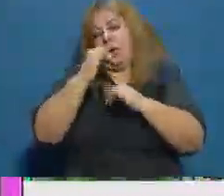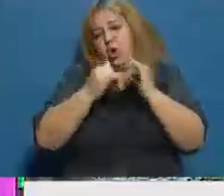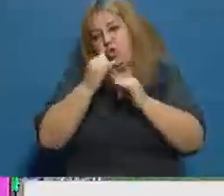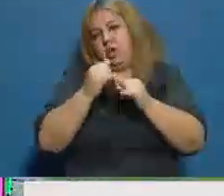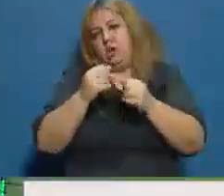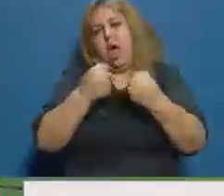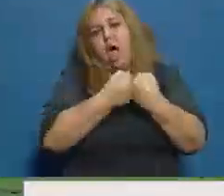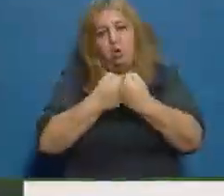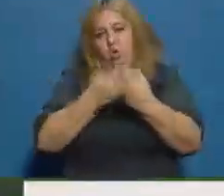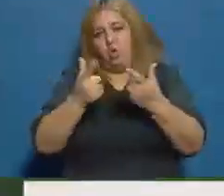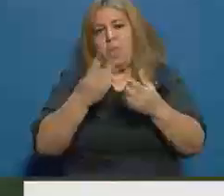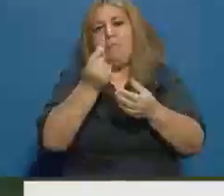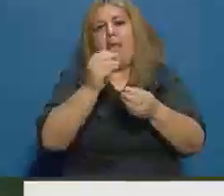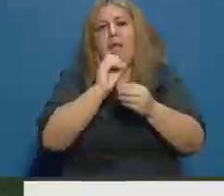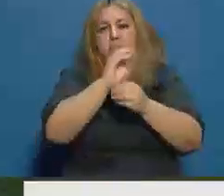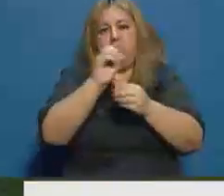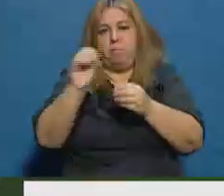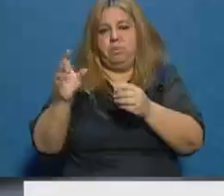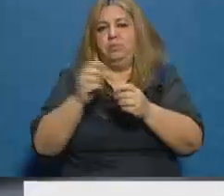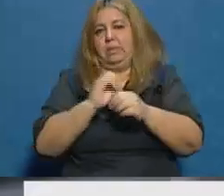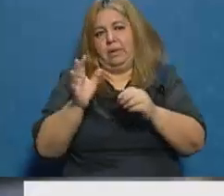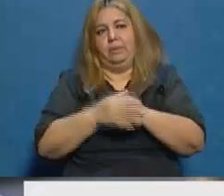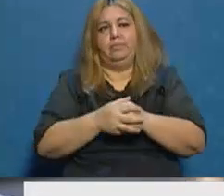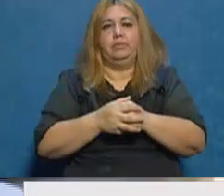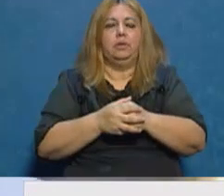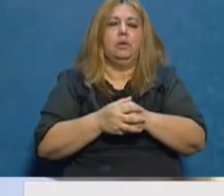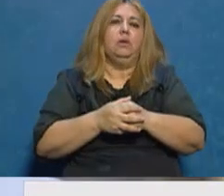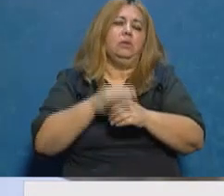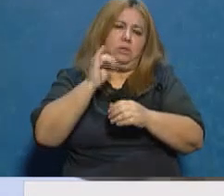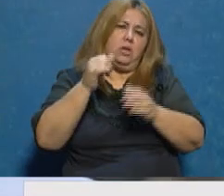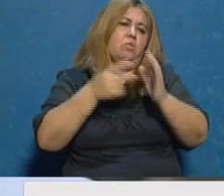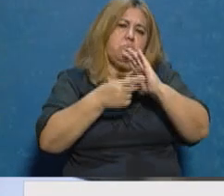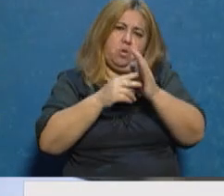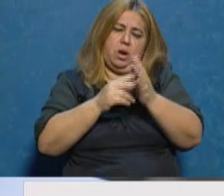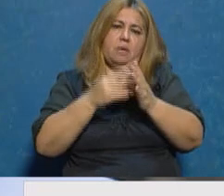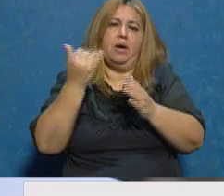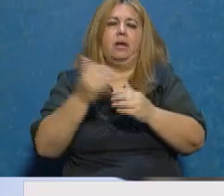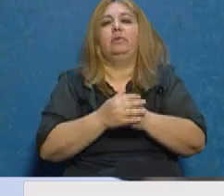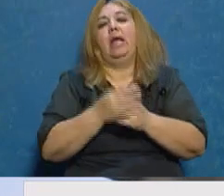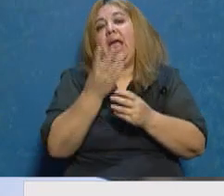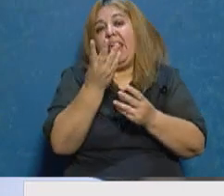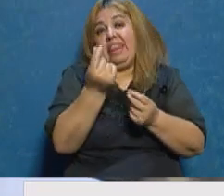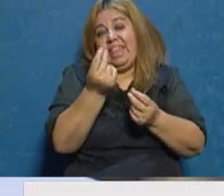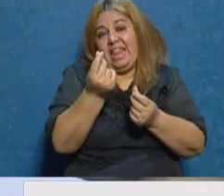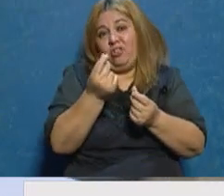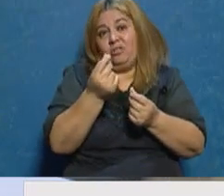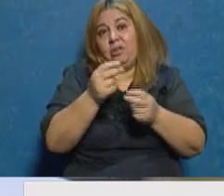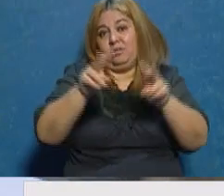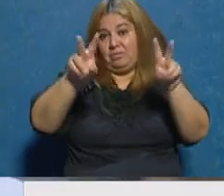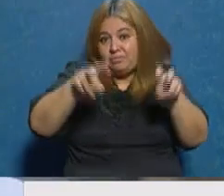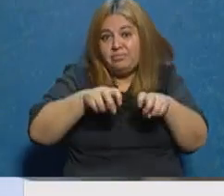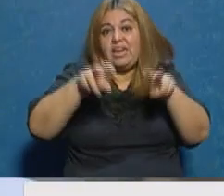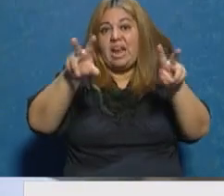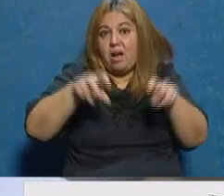la forma en que se distribuyó. Lo escuchamos. Ha habido ahí un inconveniente, o sea, el dinero que se